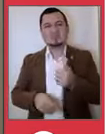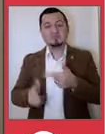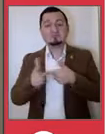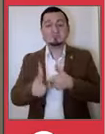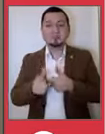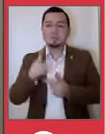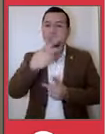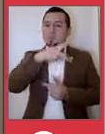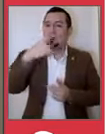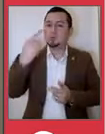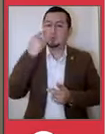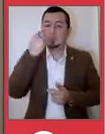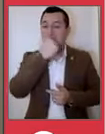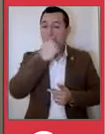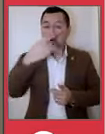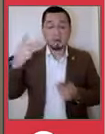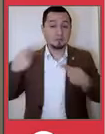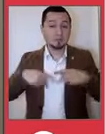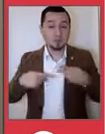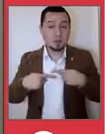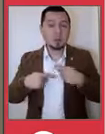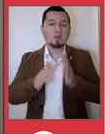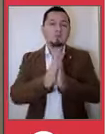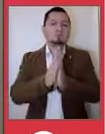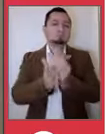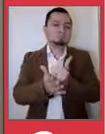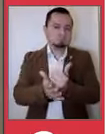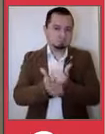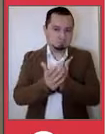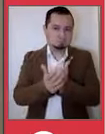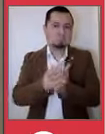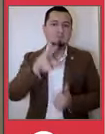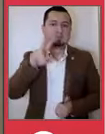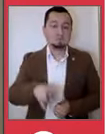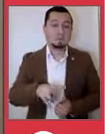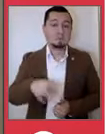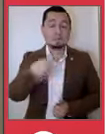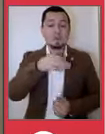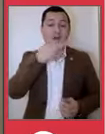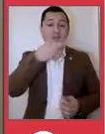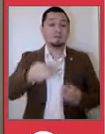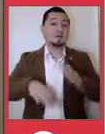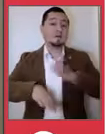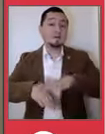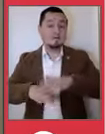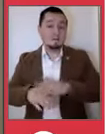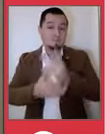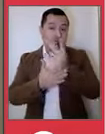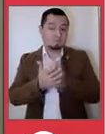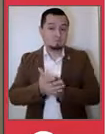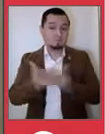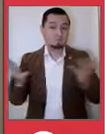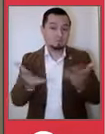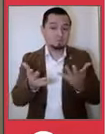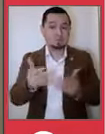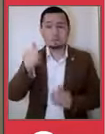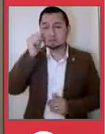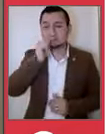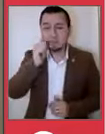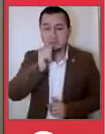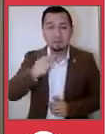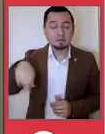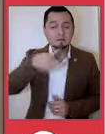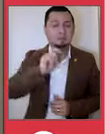seriedad le pedimos a la gente que nos ayude ahora que hacemos los anuncios que estamos planteando pues siempre